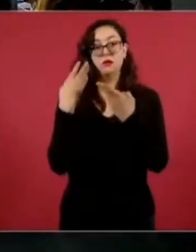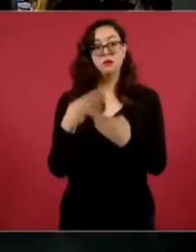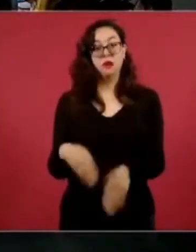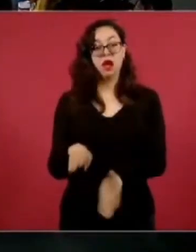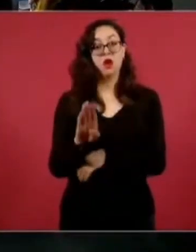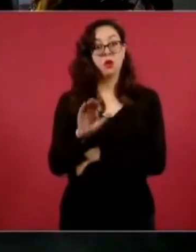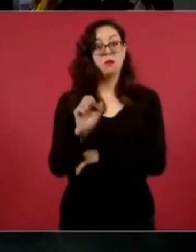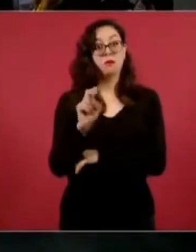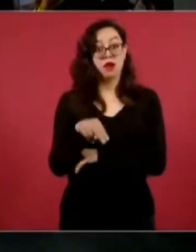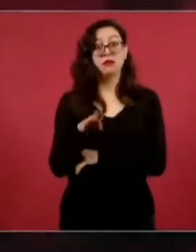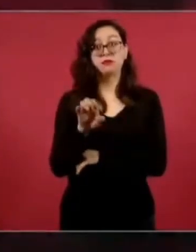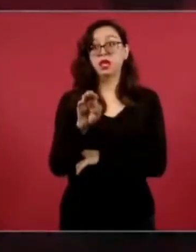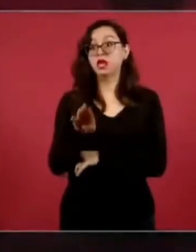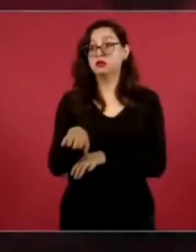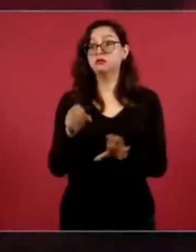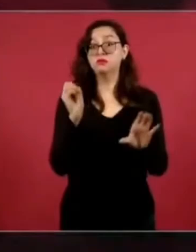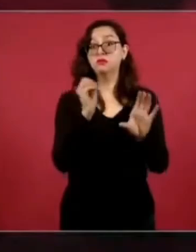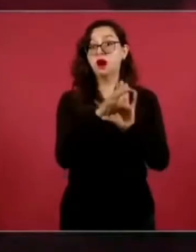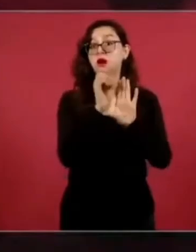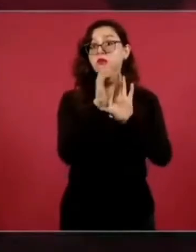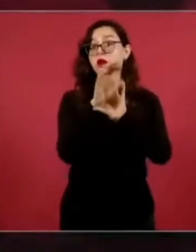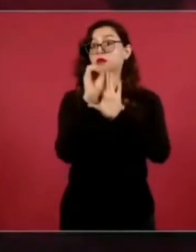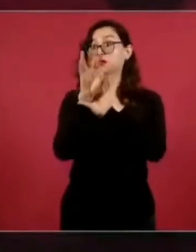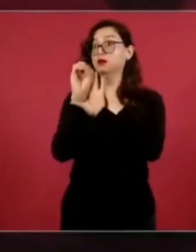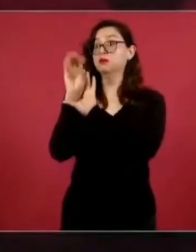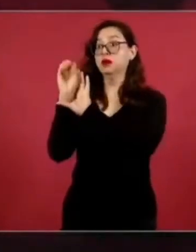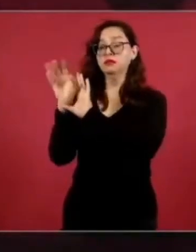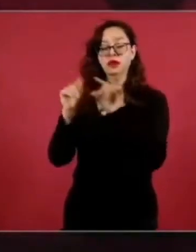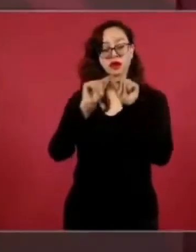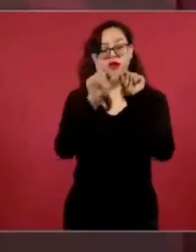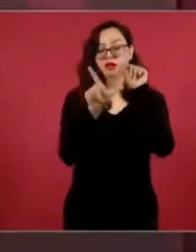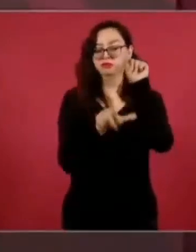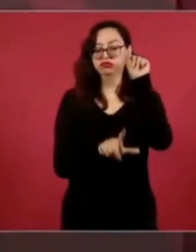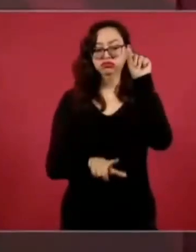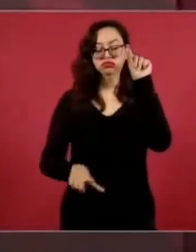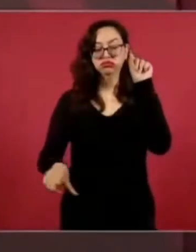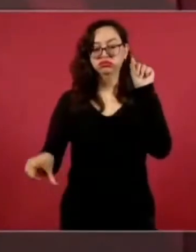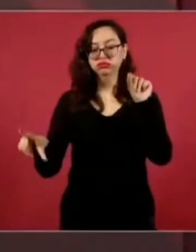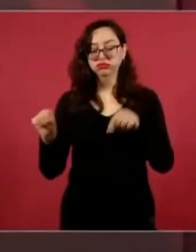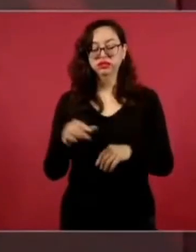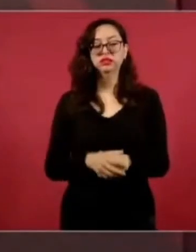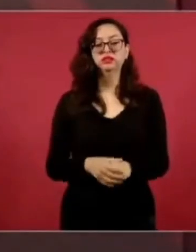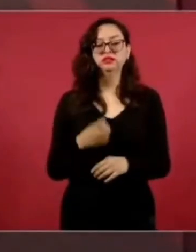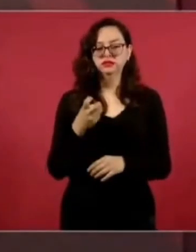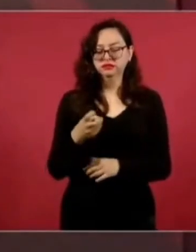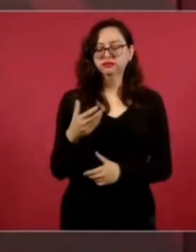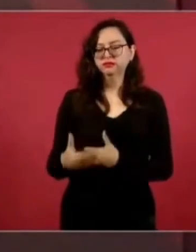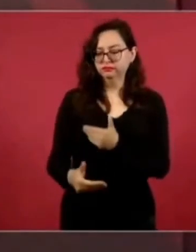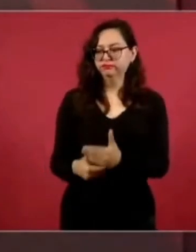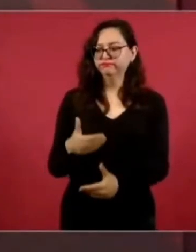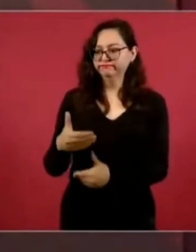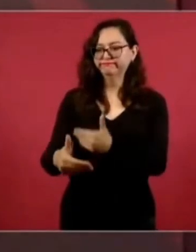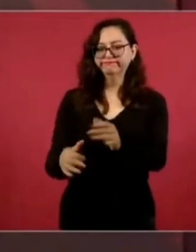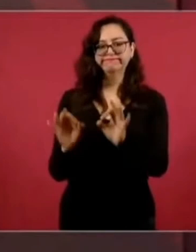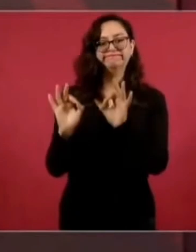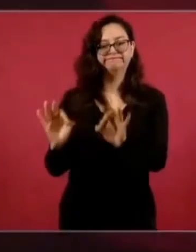2.750 sucursales nuevas del Banco del Bienestar. Todo eso fue bueno. En el caso